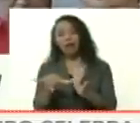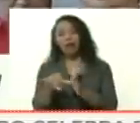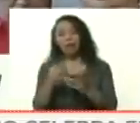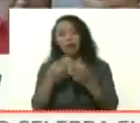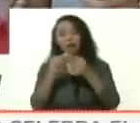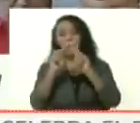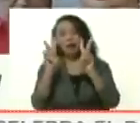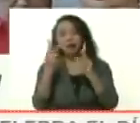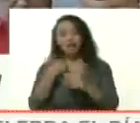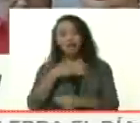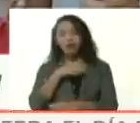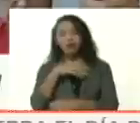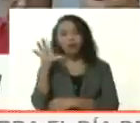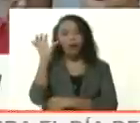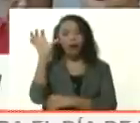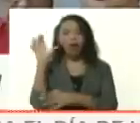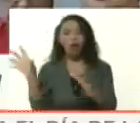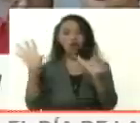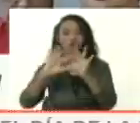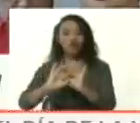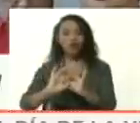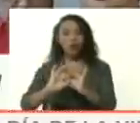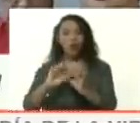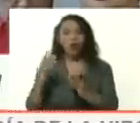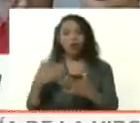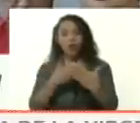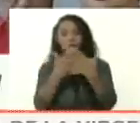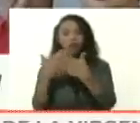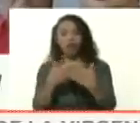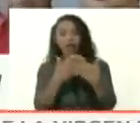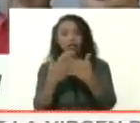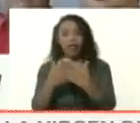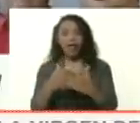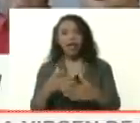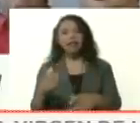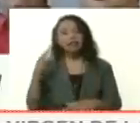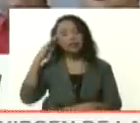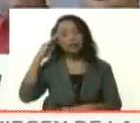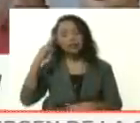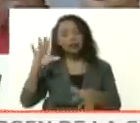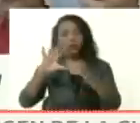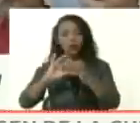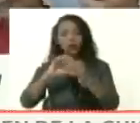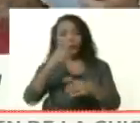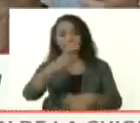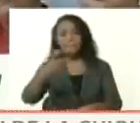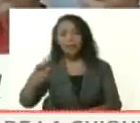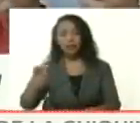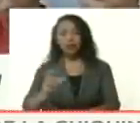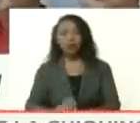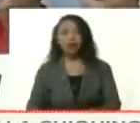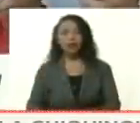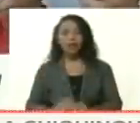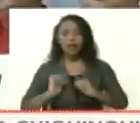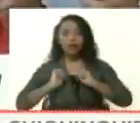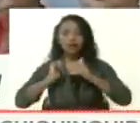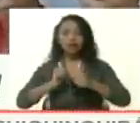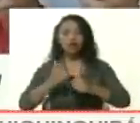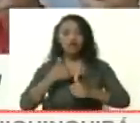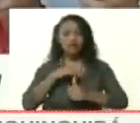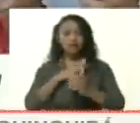nuestro país y por la unión de los estudiantes, la unión cívico-militar. Desde el inicio,